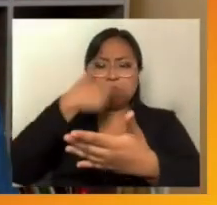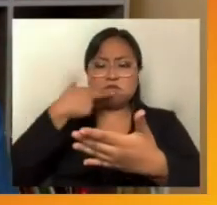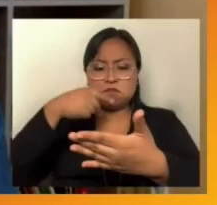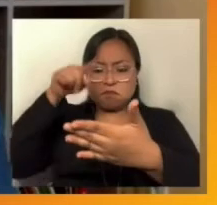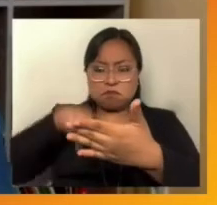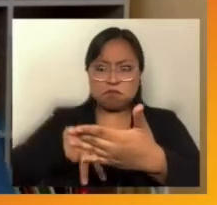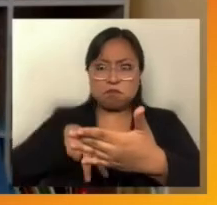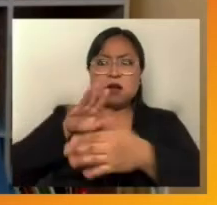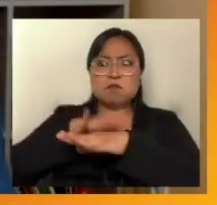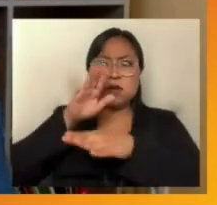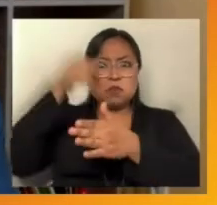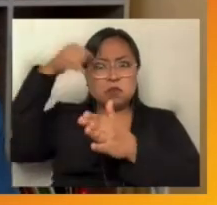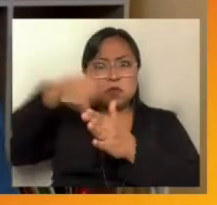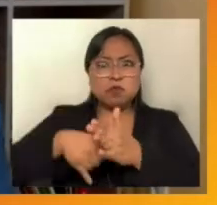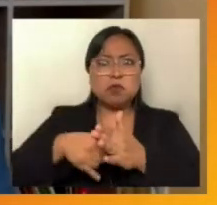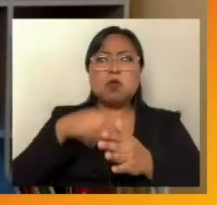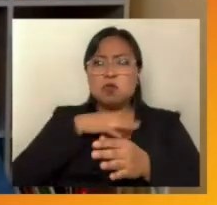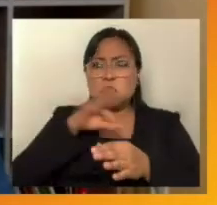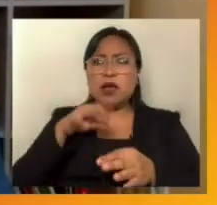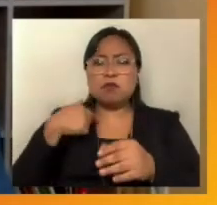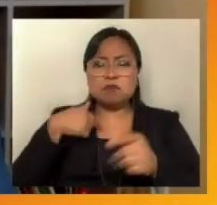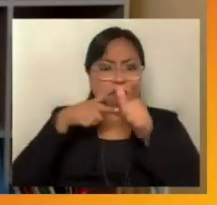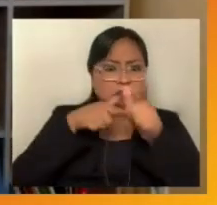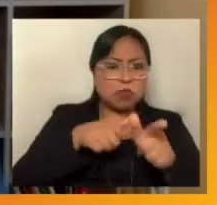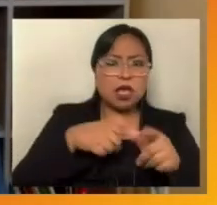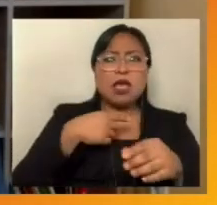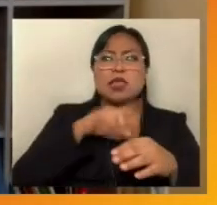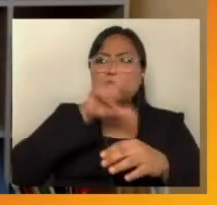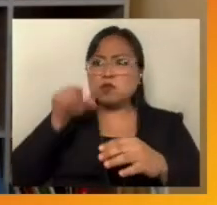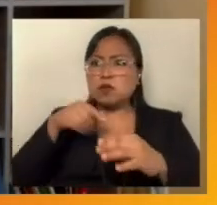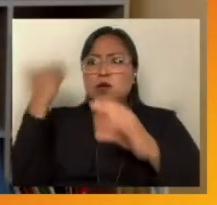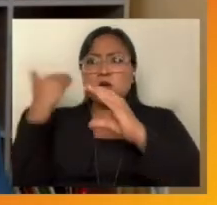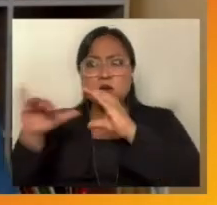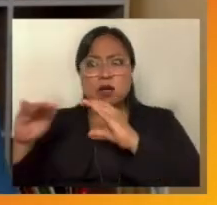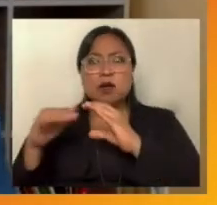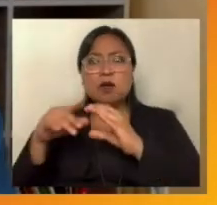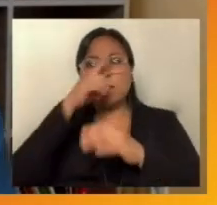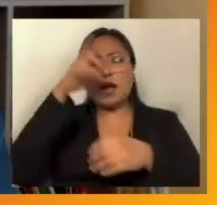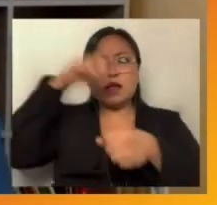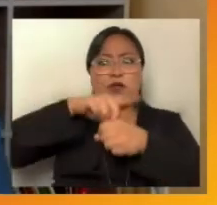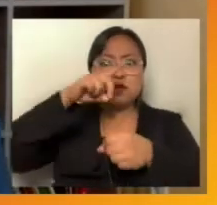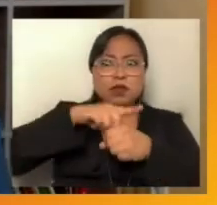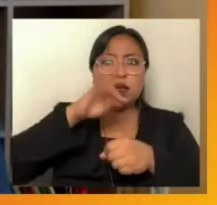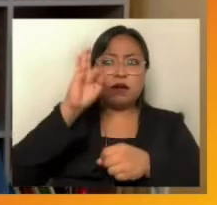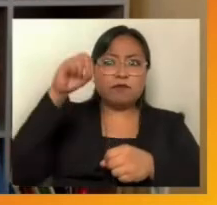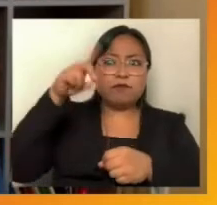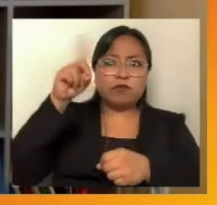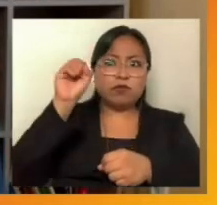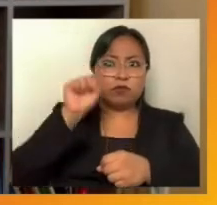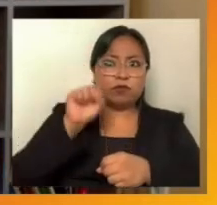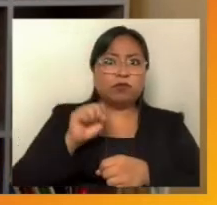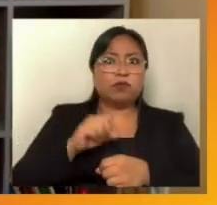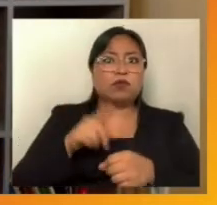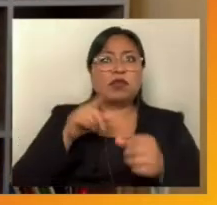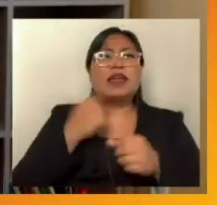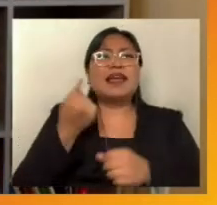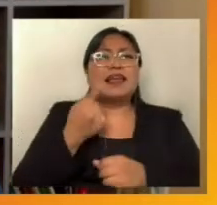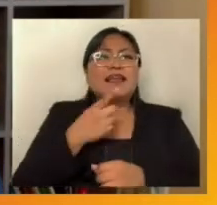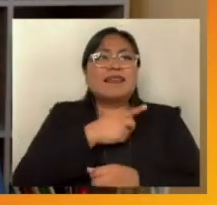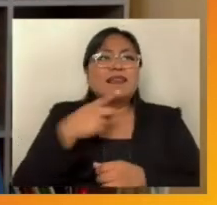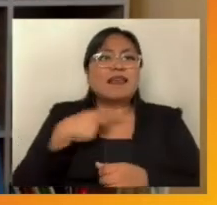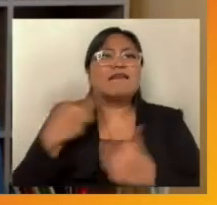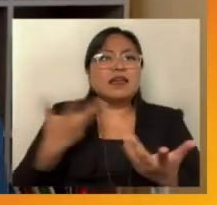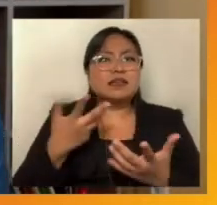le podamos hacer seguimiento a su correo electrónico para que donen fondos. ¿Qué tiene que hacer la